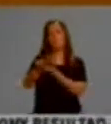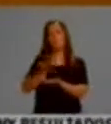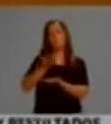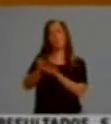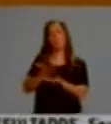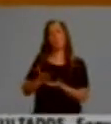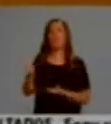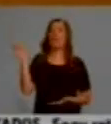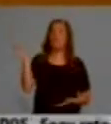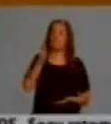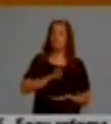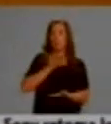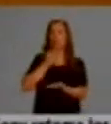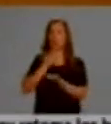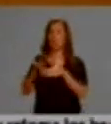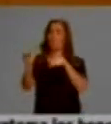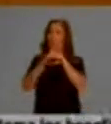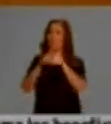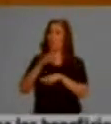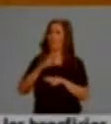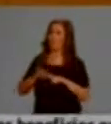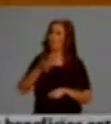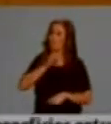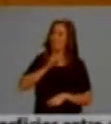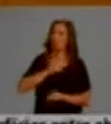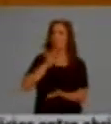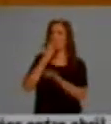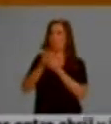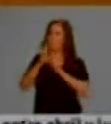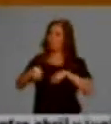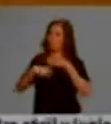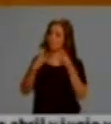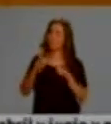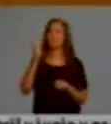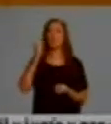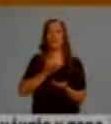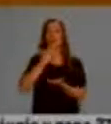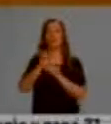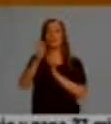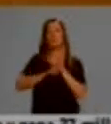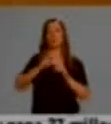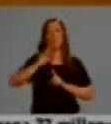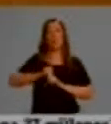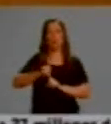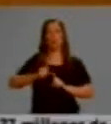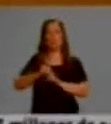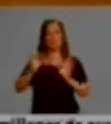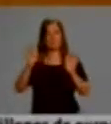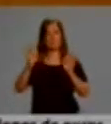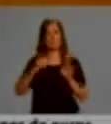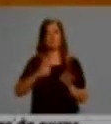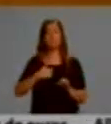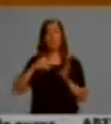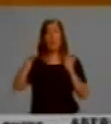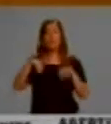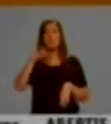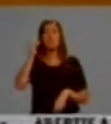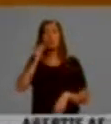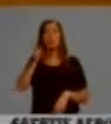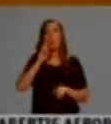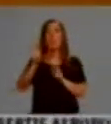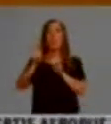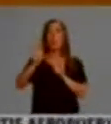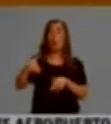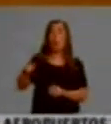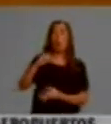moción, reitero, propuesta de resolución, perdón, aprobada en esta Cámara. Pedíamos la regulación de los lobbies y, por lo que yo sé, a no ser que haya